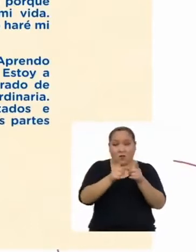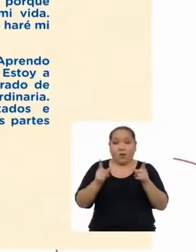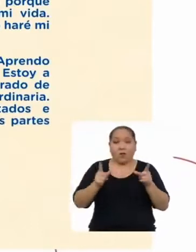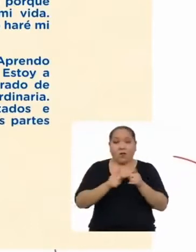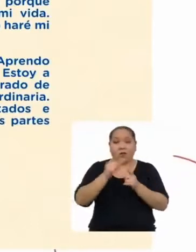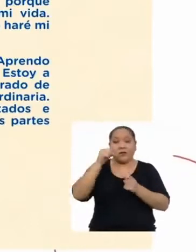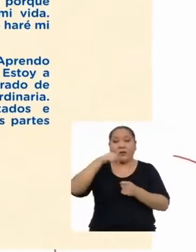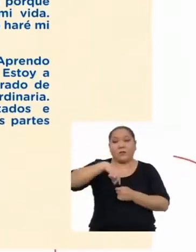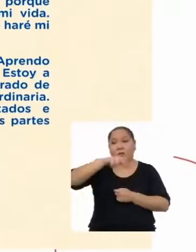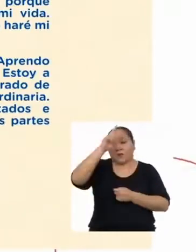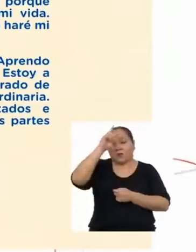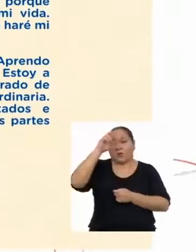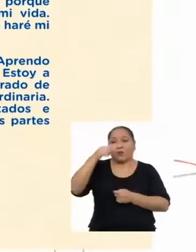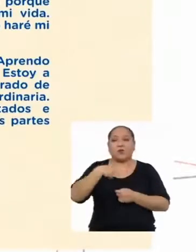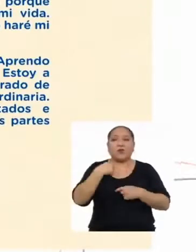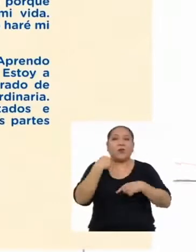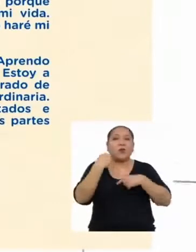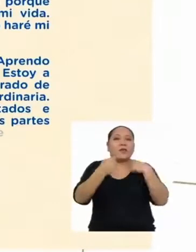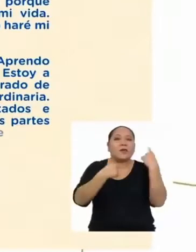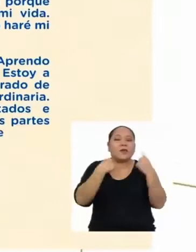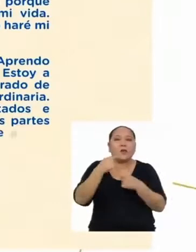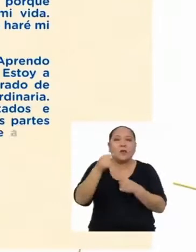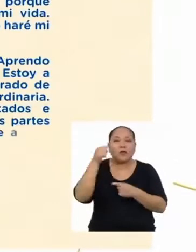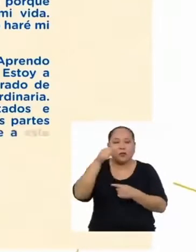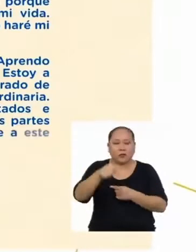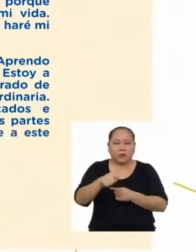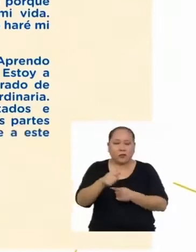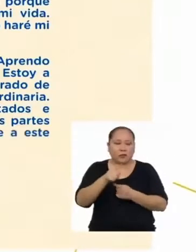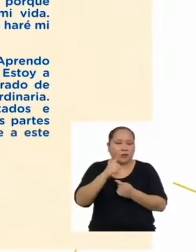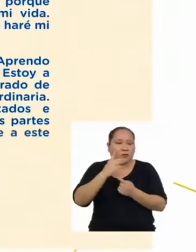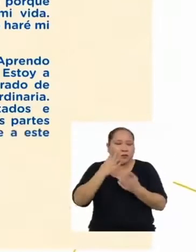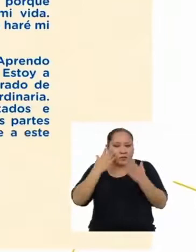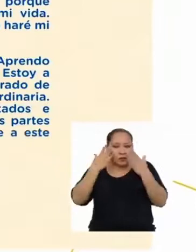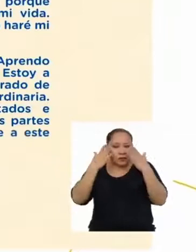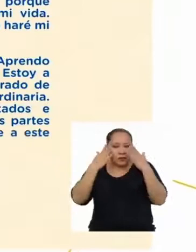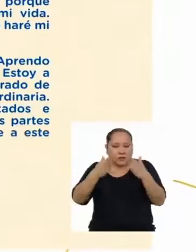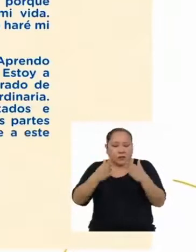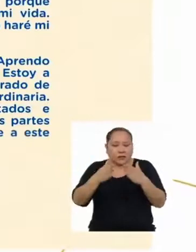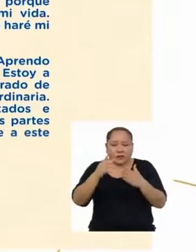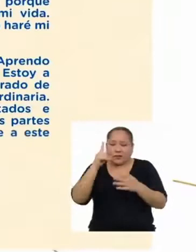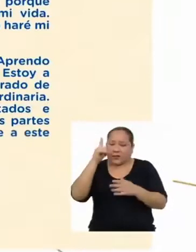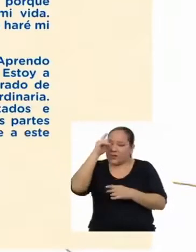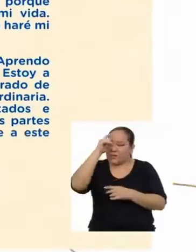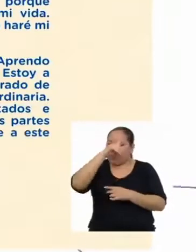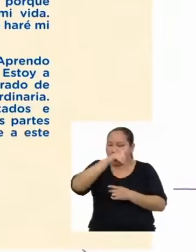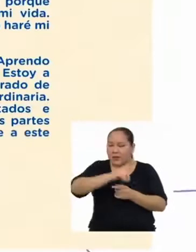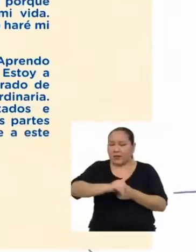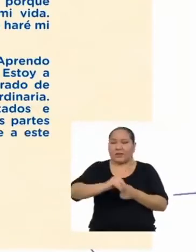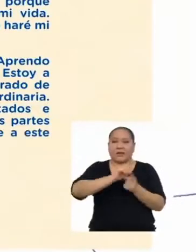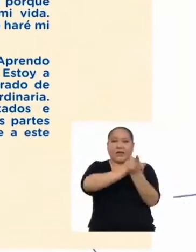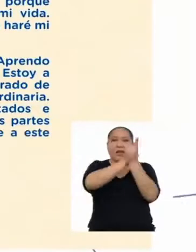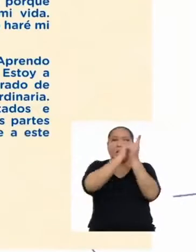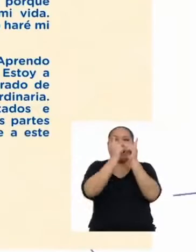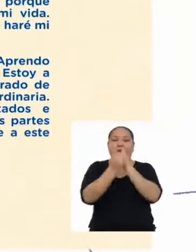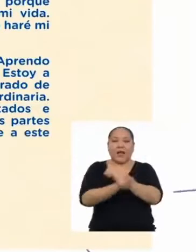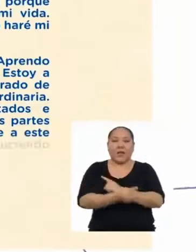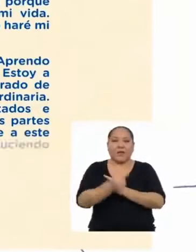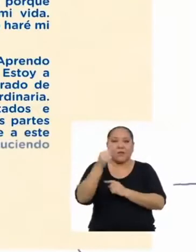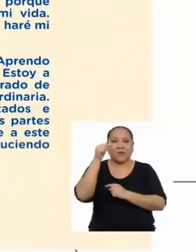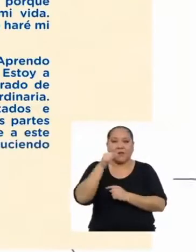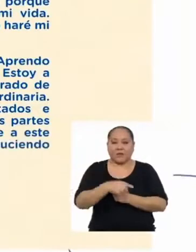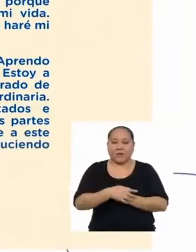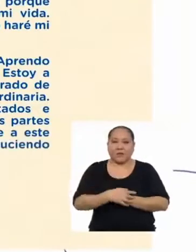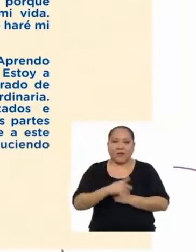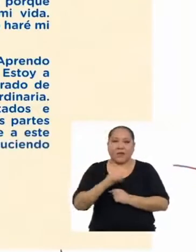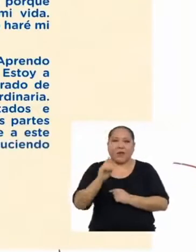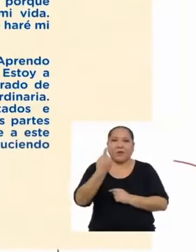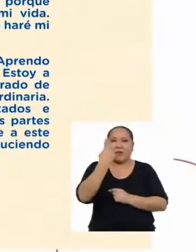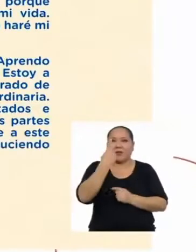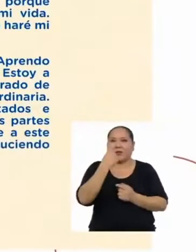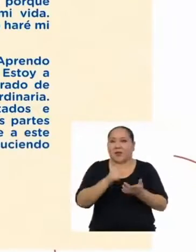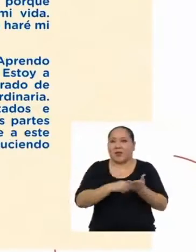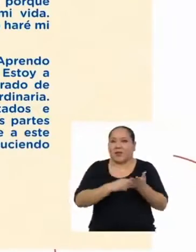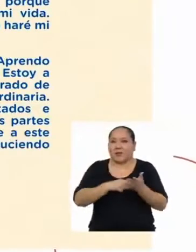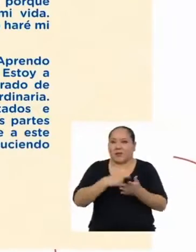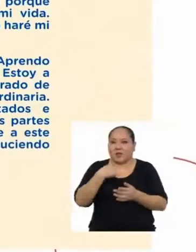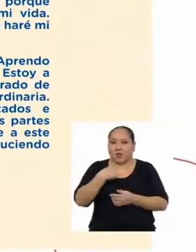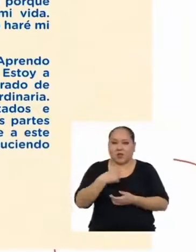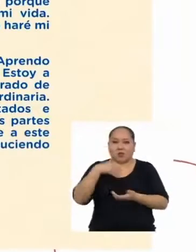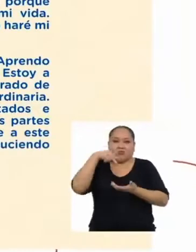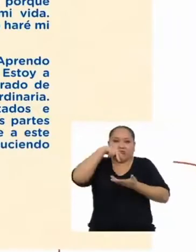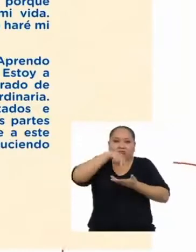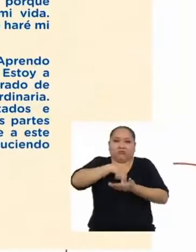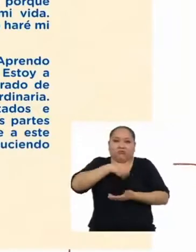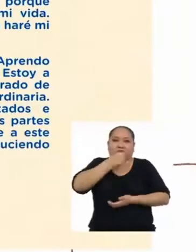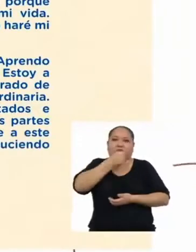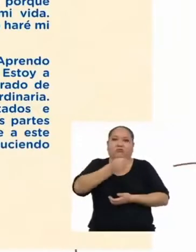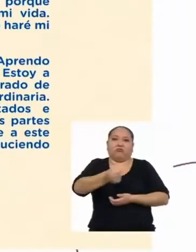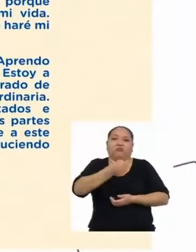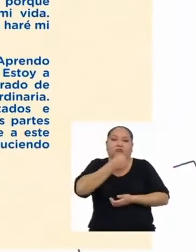cuento que fue todo un reto adaptarme a este cambio, pues es la primera vez que me encuentro conduciendo un programa que es visto